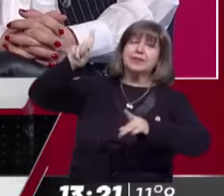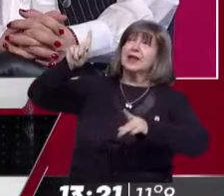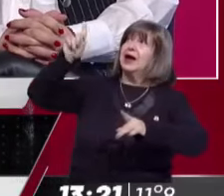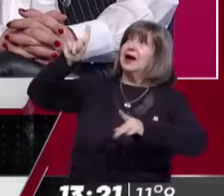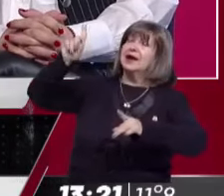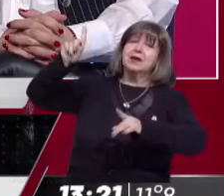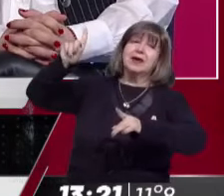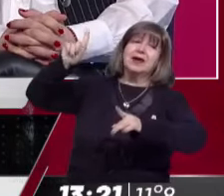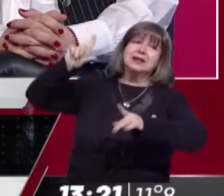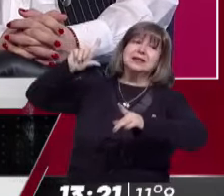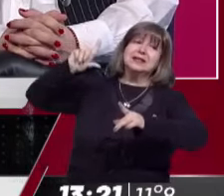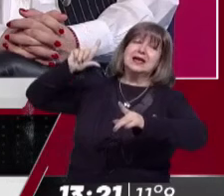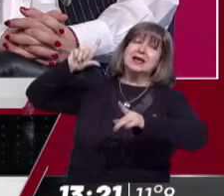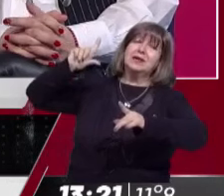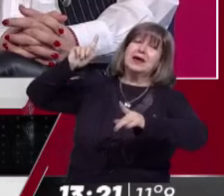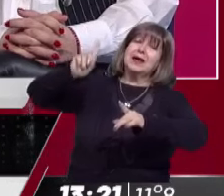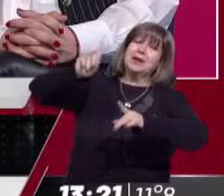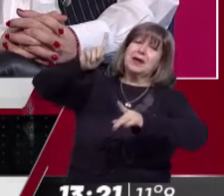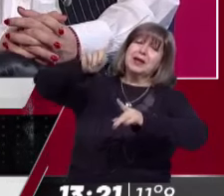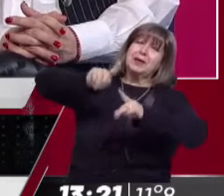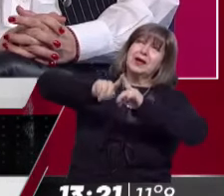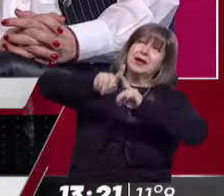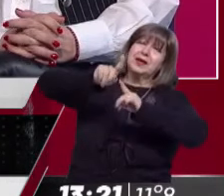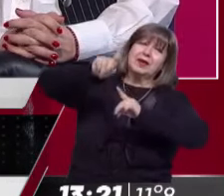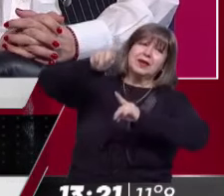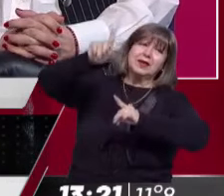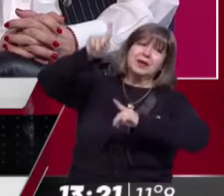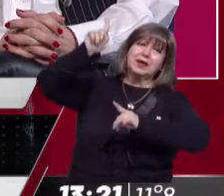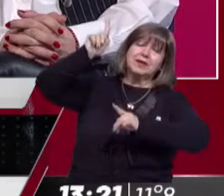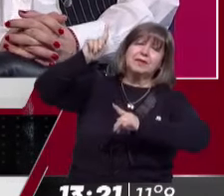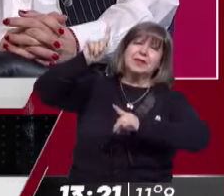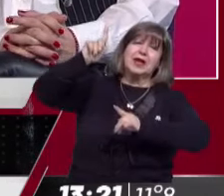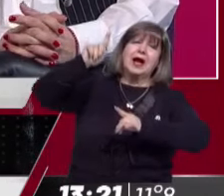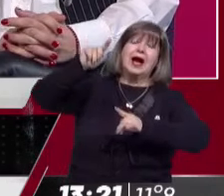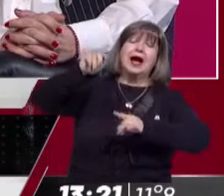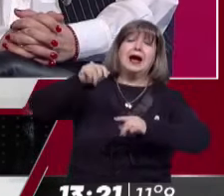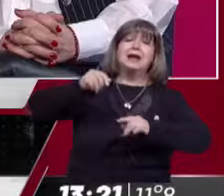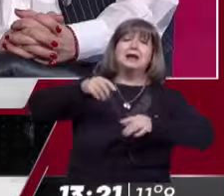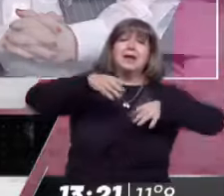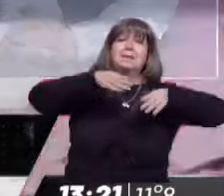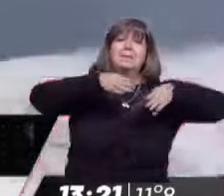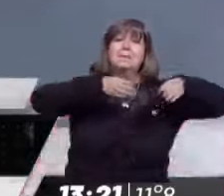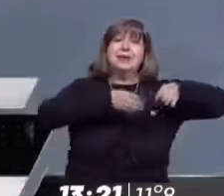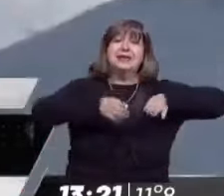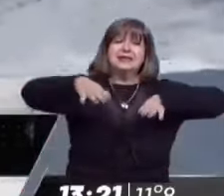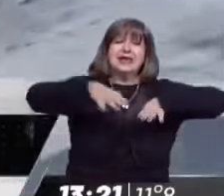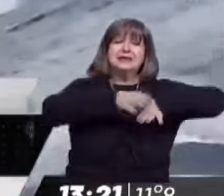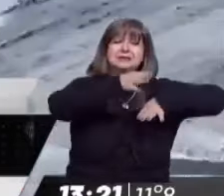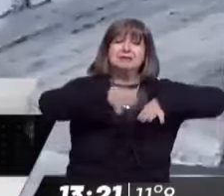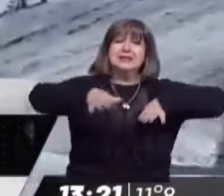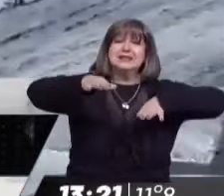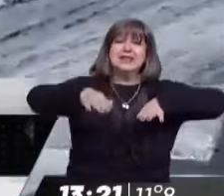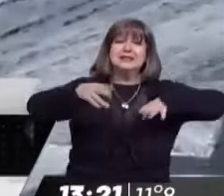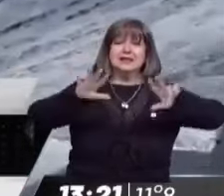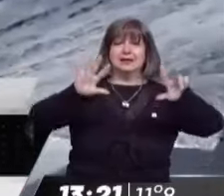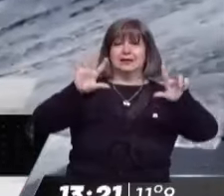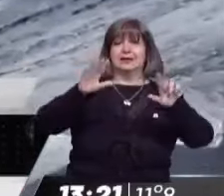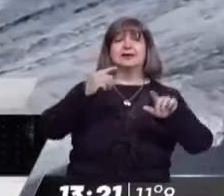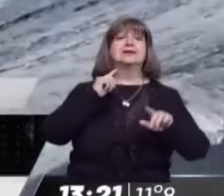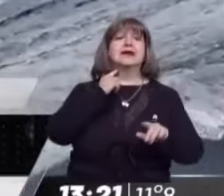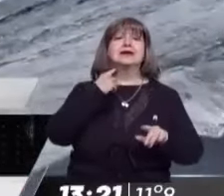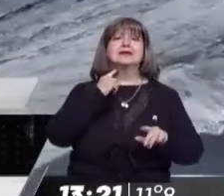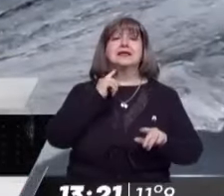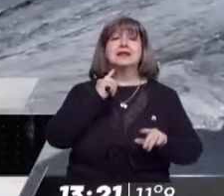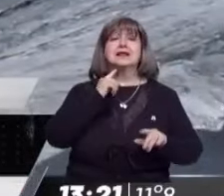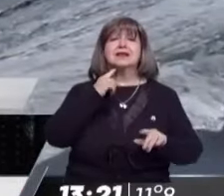era el bar. Arriba de esa construcción hay 13 pistas de esquí, chicos. Imagínense, claro, lo que es Vallecitos para arriba. Es un